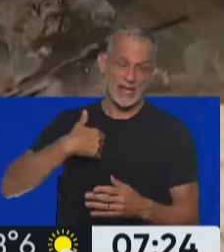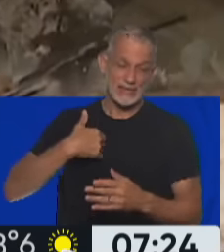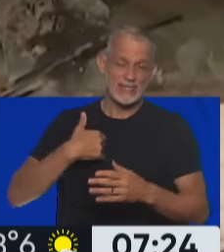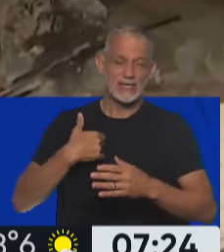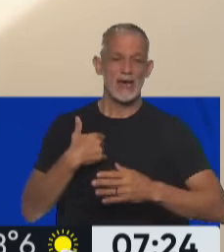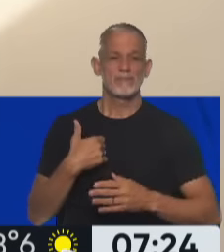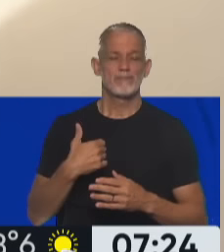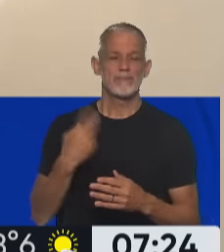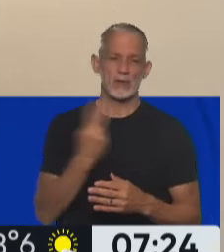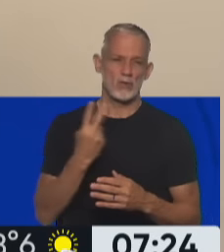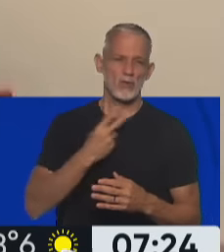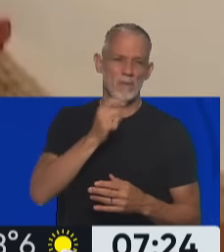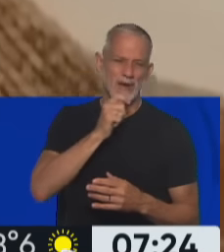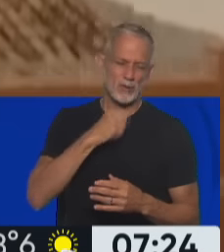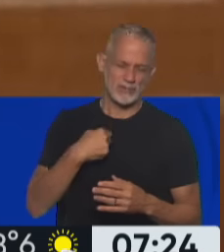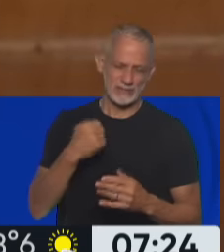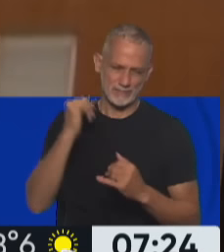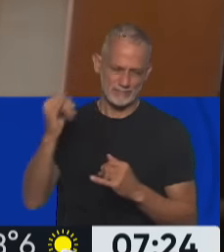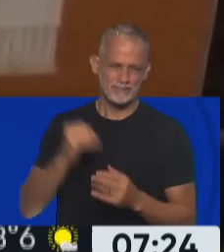Silvia Fernández y Alejandro Puertas los saludan.